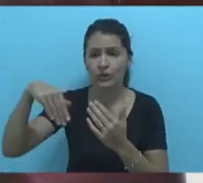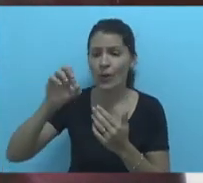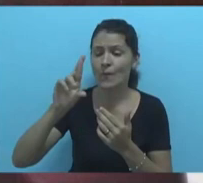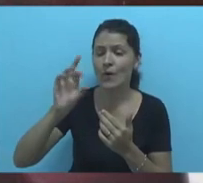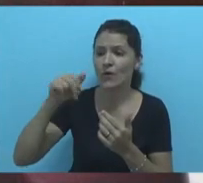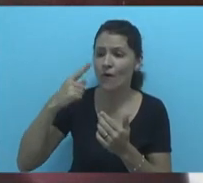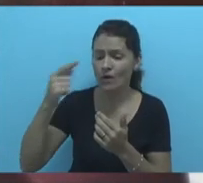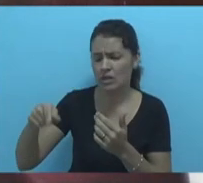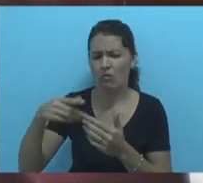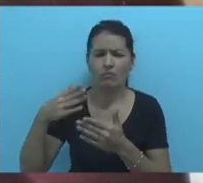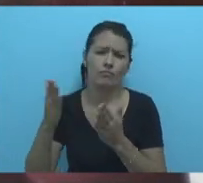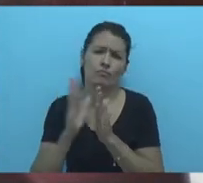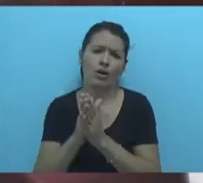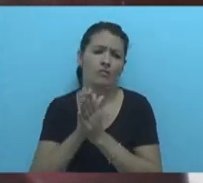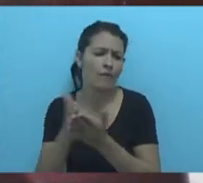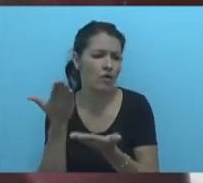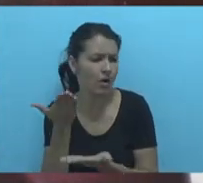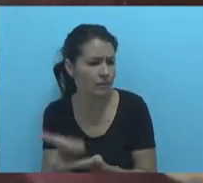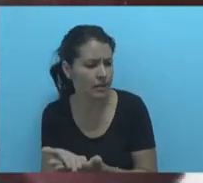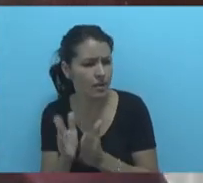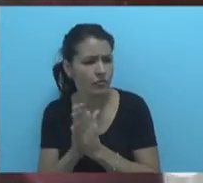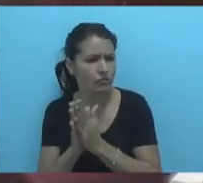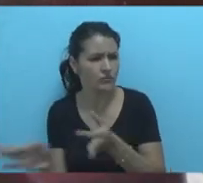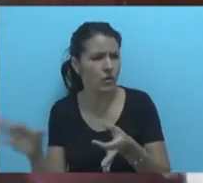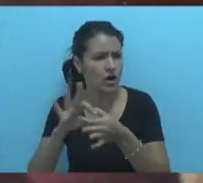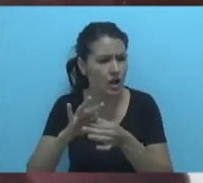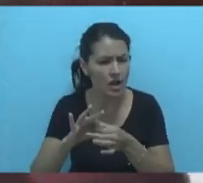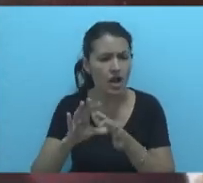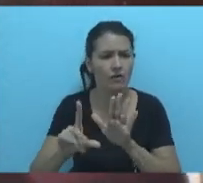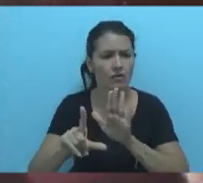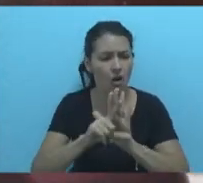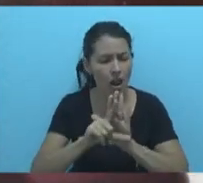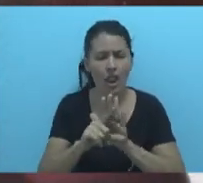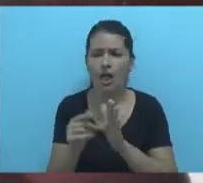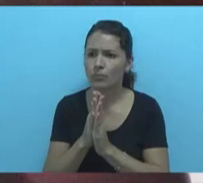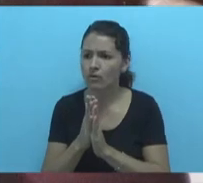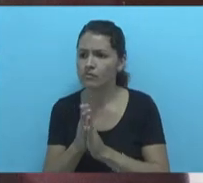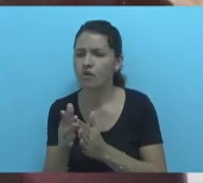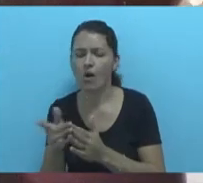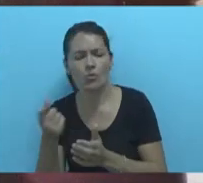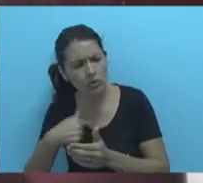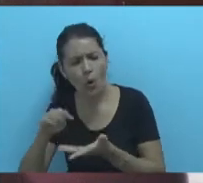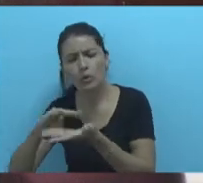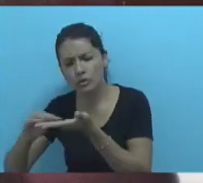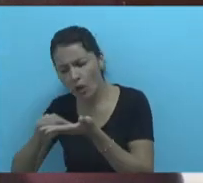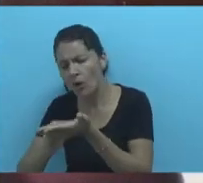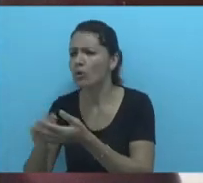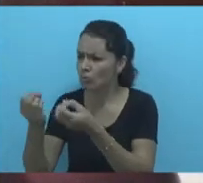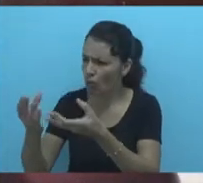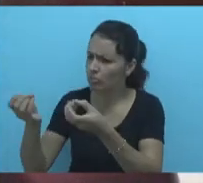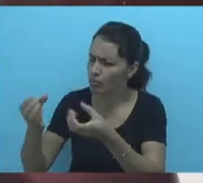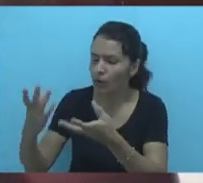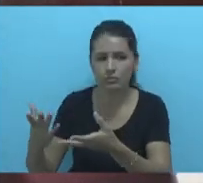a todos los problemas. Si no se cumplieron las cuestiones que se argumentaban para poder llevar adelante